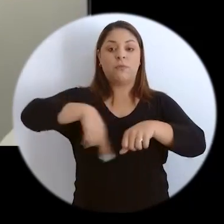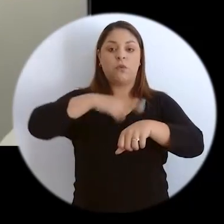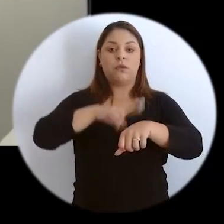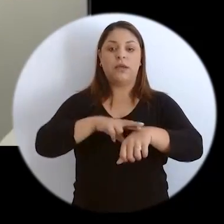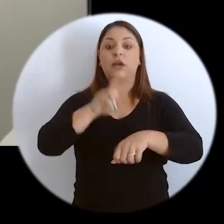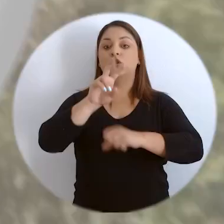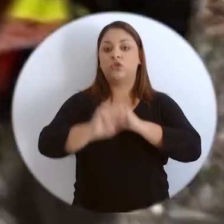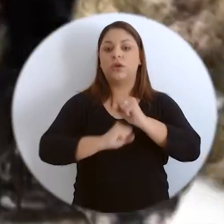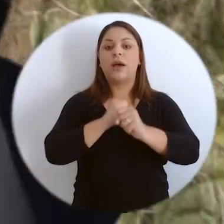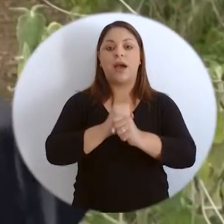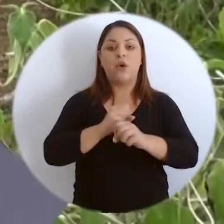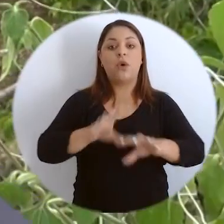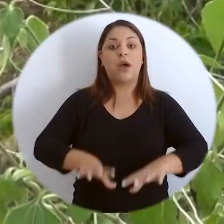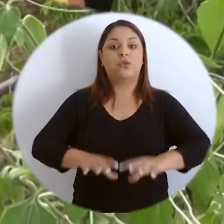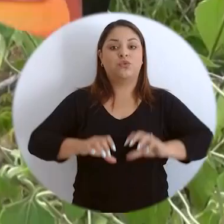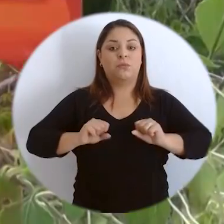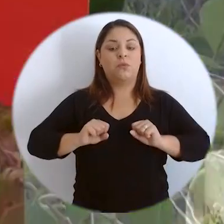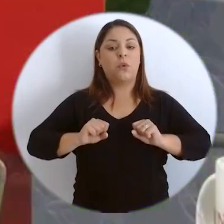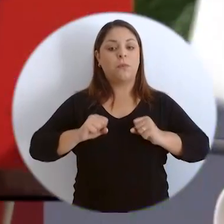de gabinete.